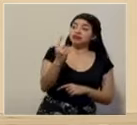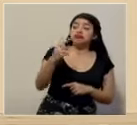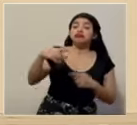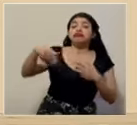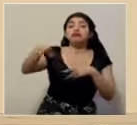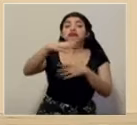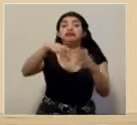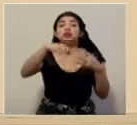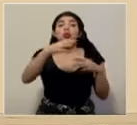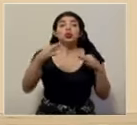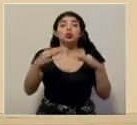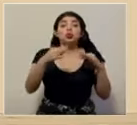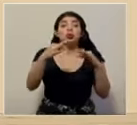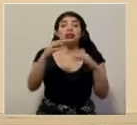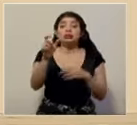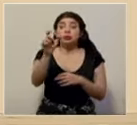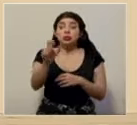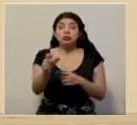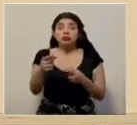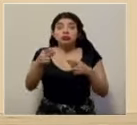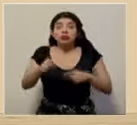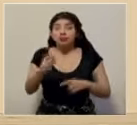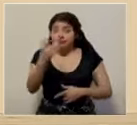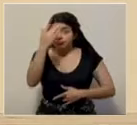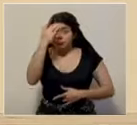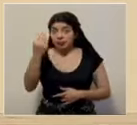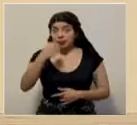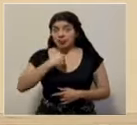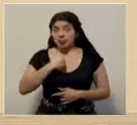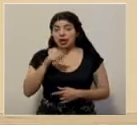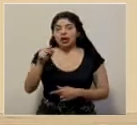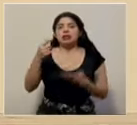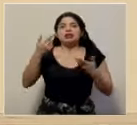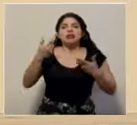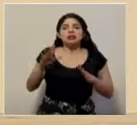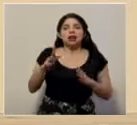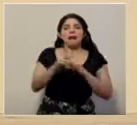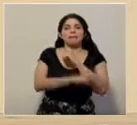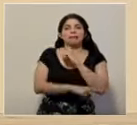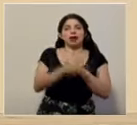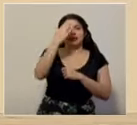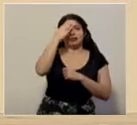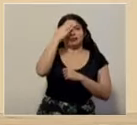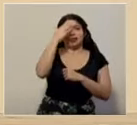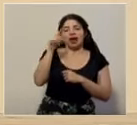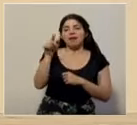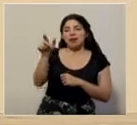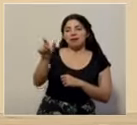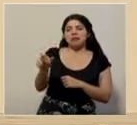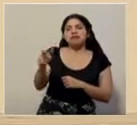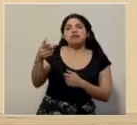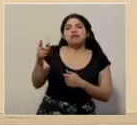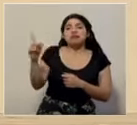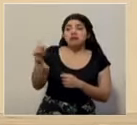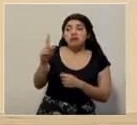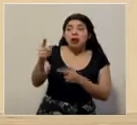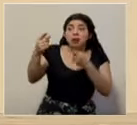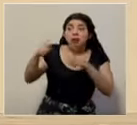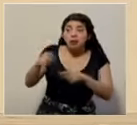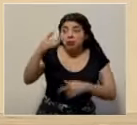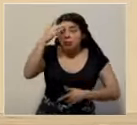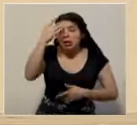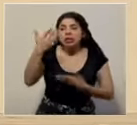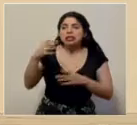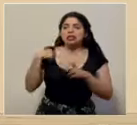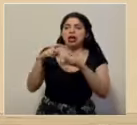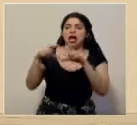estadía, el país sabe que ese turista tiene el respaldo suficiente para costear eventuales gastos